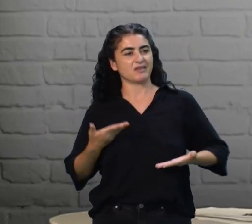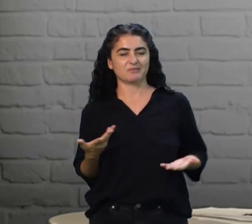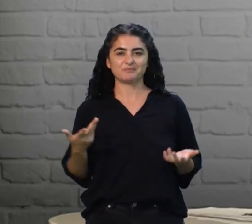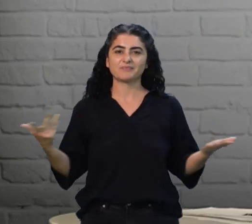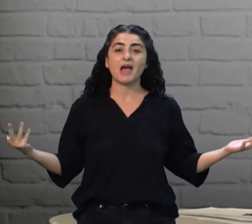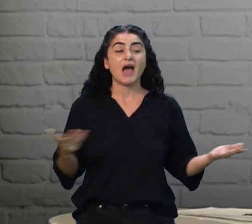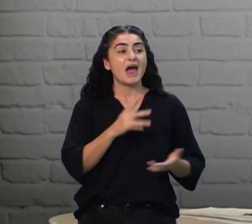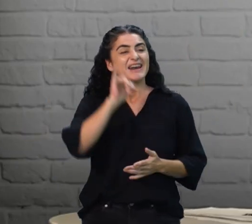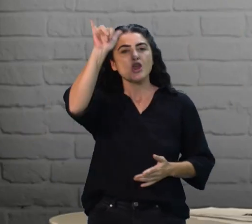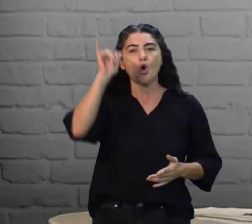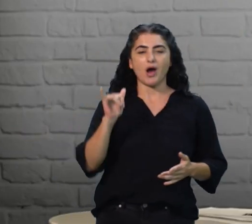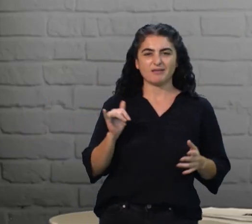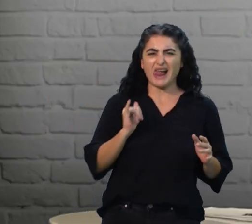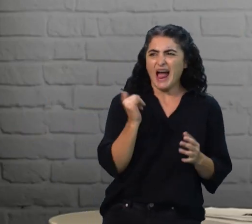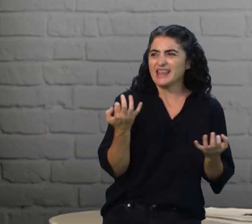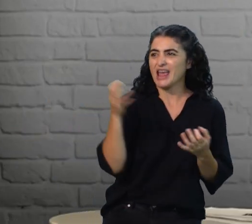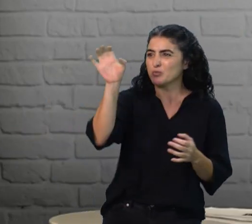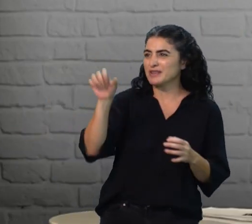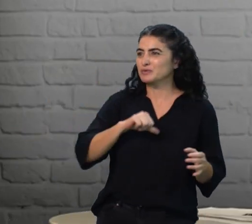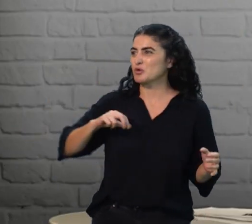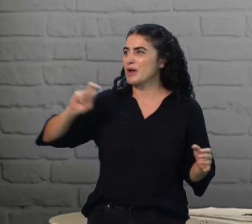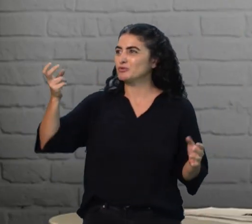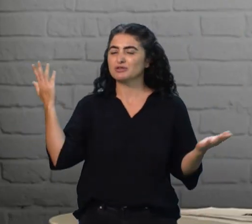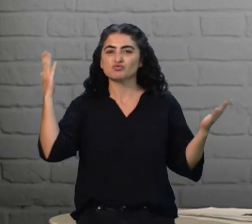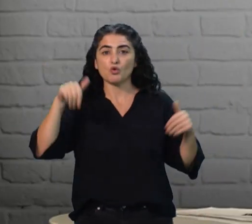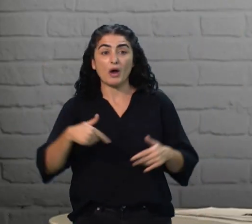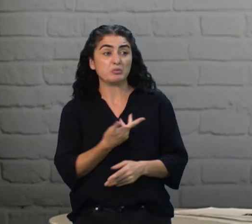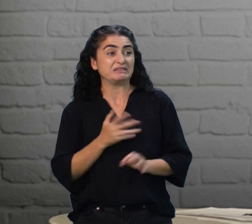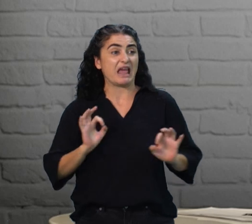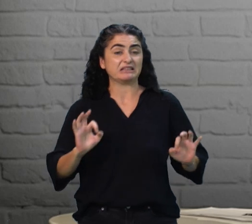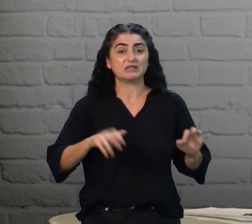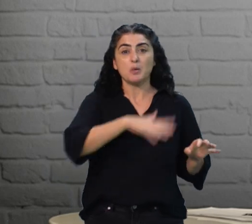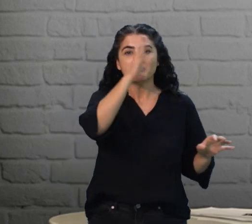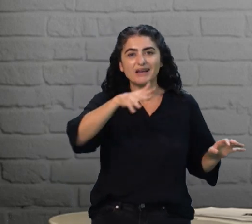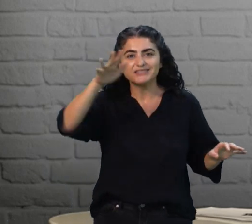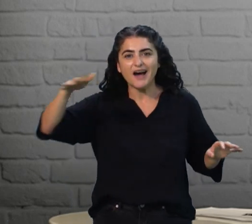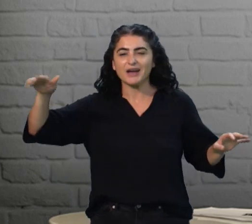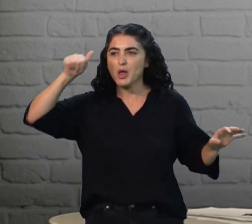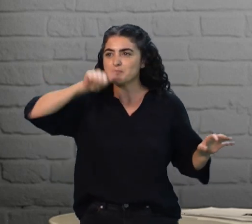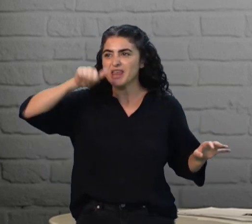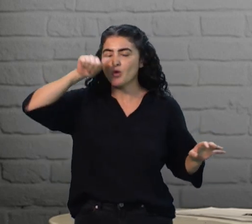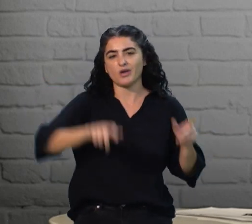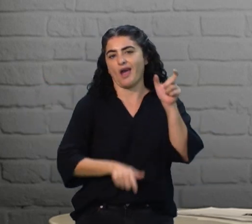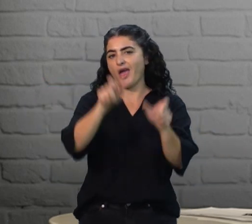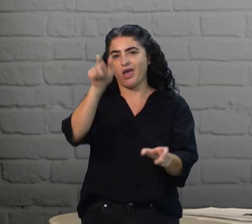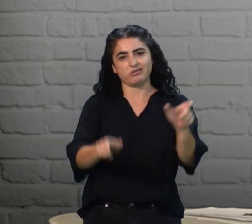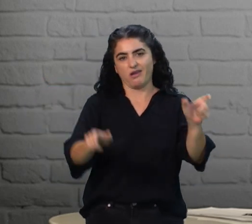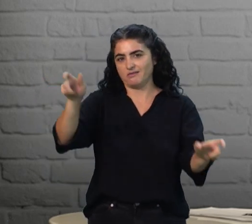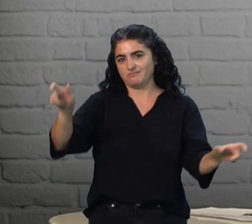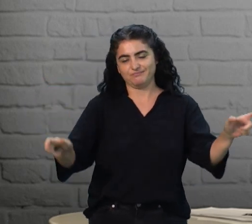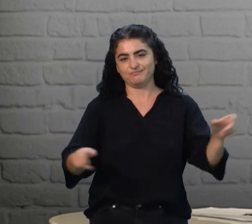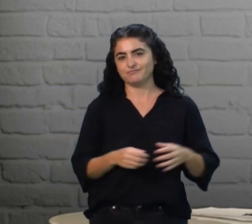otras comunidades ser como es eh sus paisajes sus vinos y sobre todo sus gentes Yo creo que